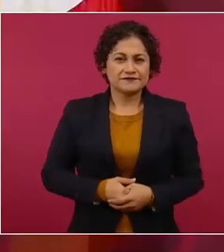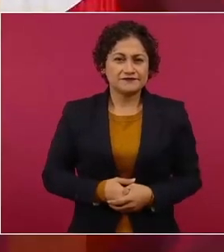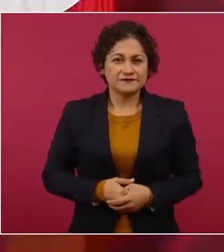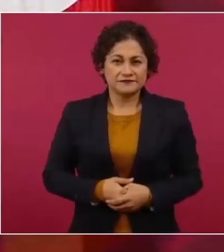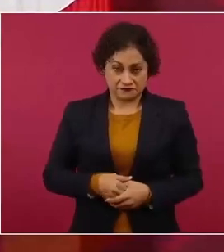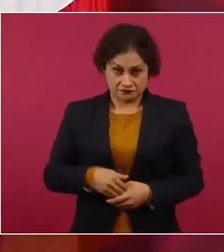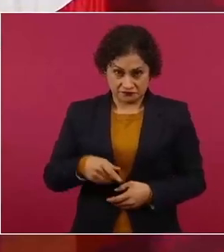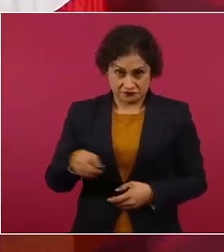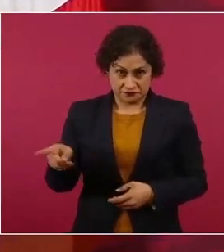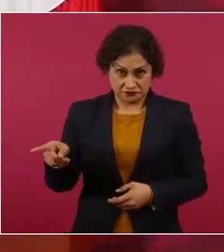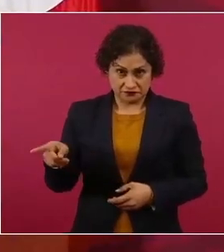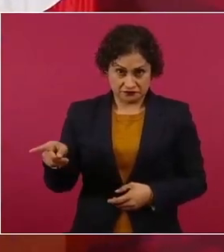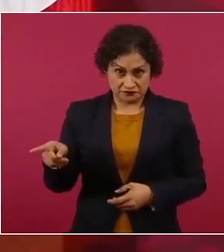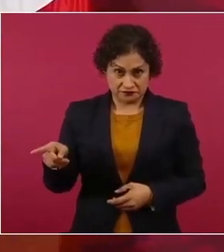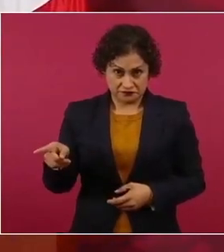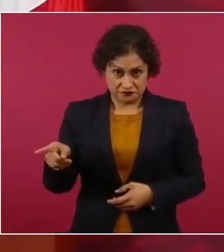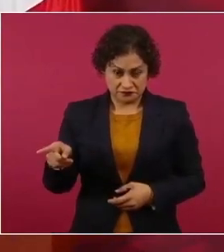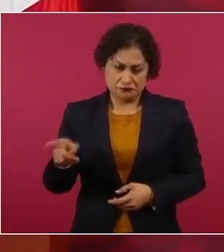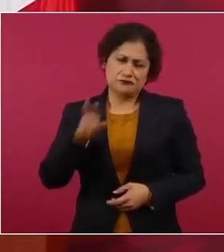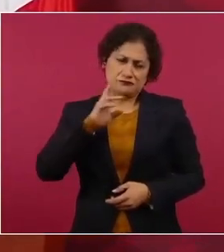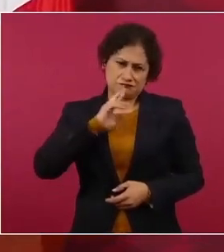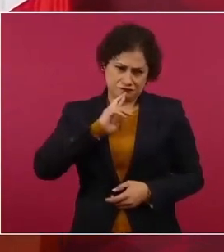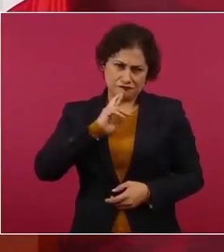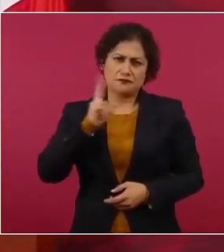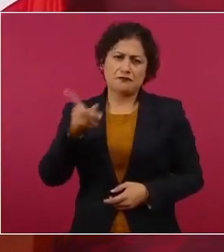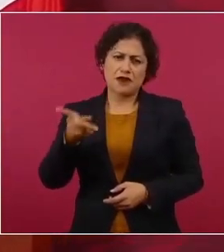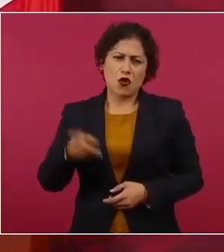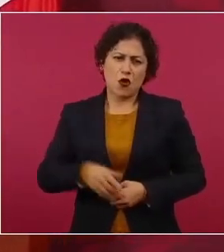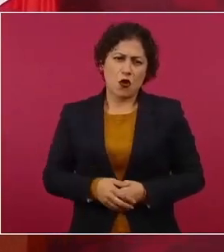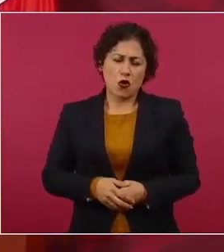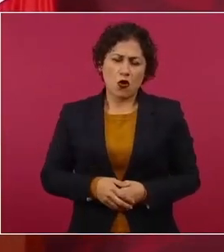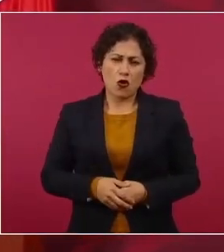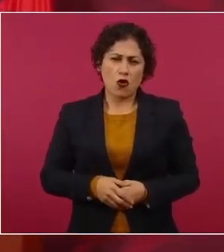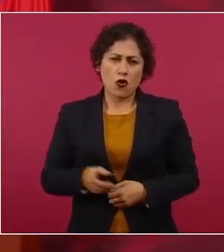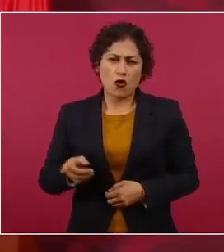que se le aplique el 33 a